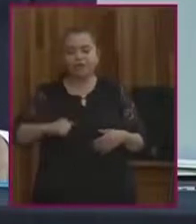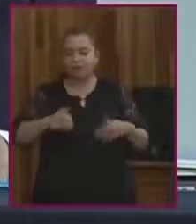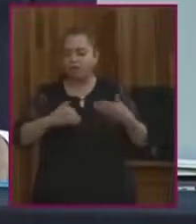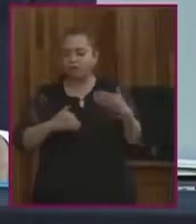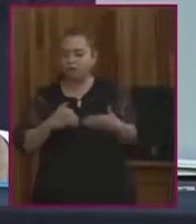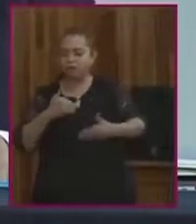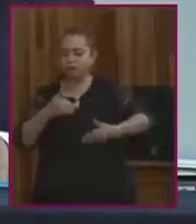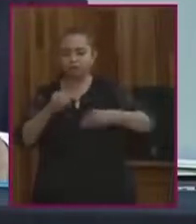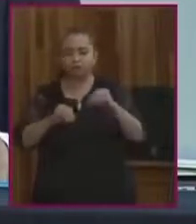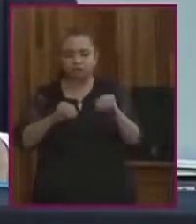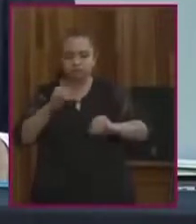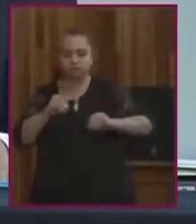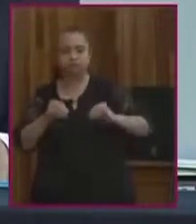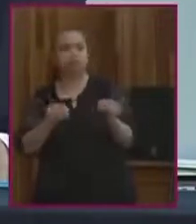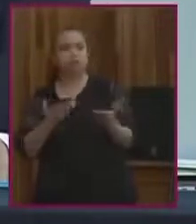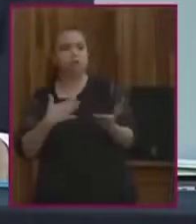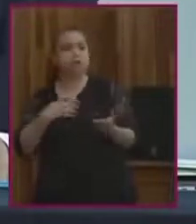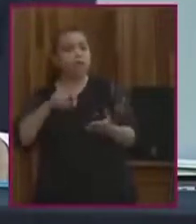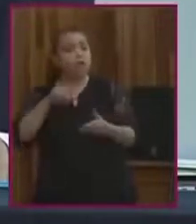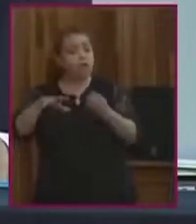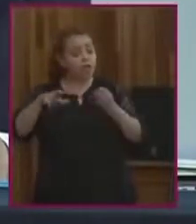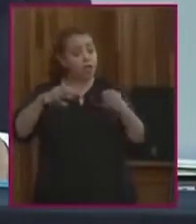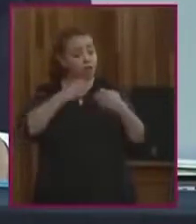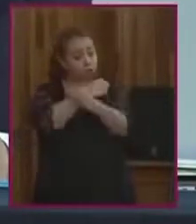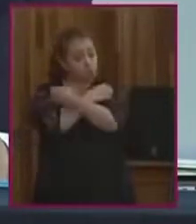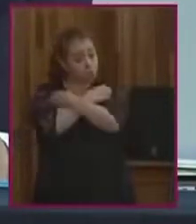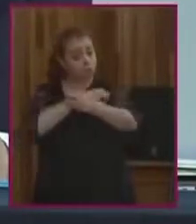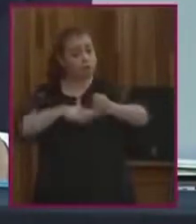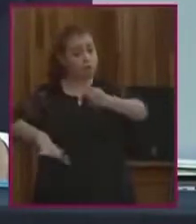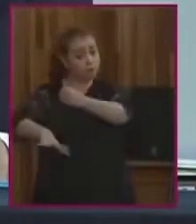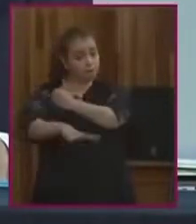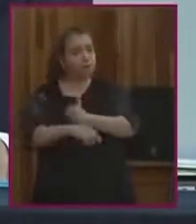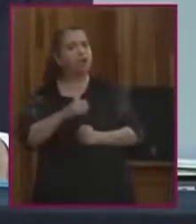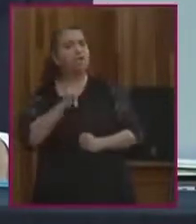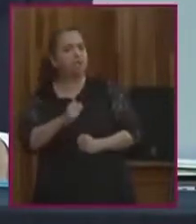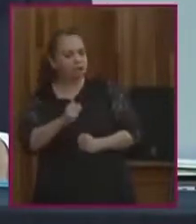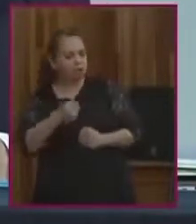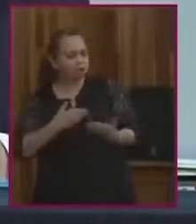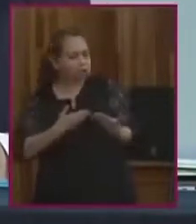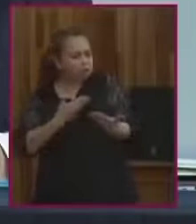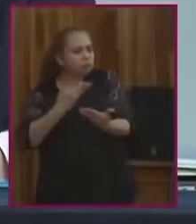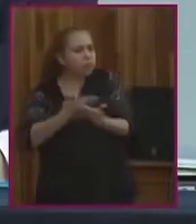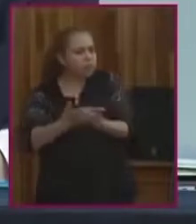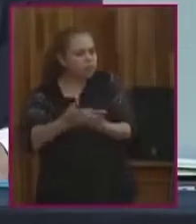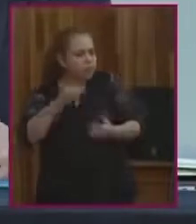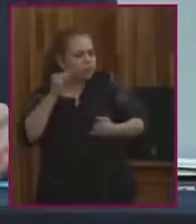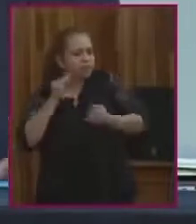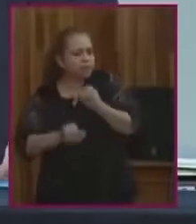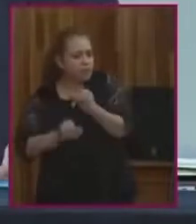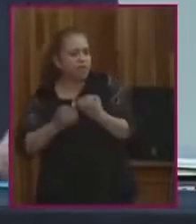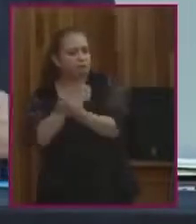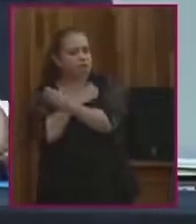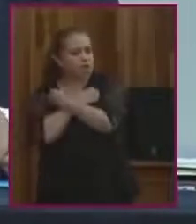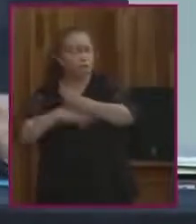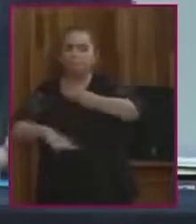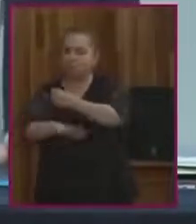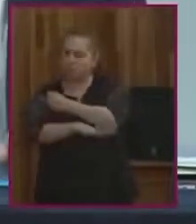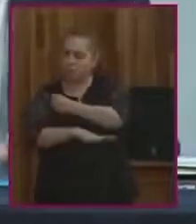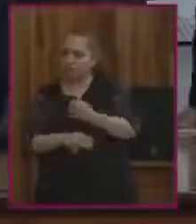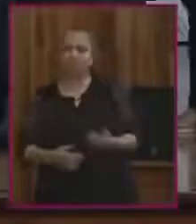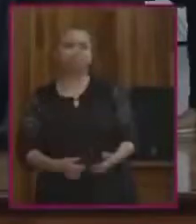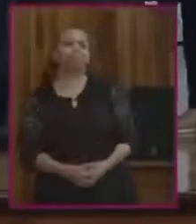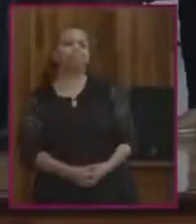desde la mitad de la educación básica, es nuestra propuesta, hasta el final del segmento escolar de la educación básica. Muy bien, maestro. Muchas gracias,